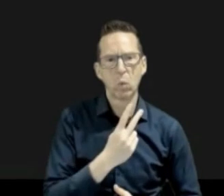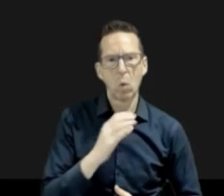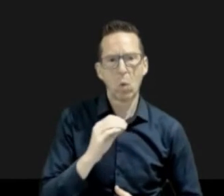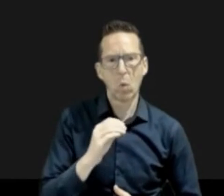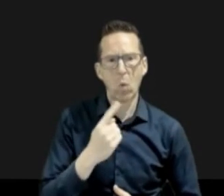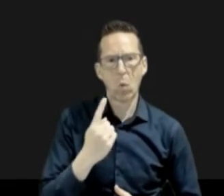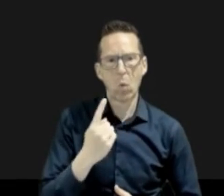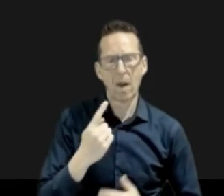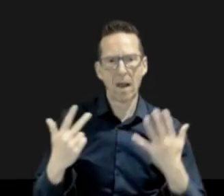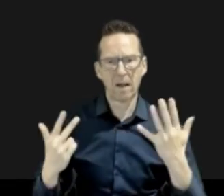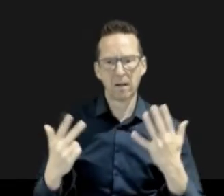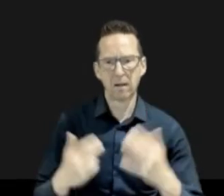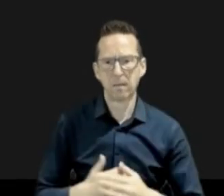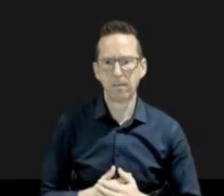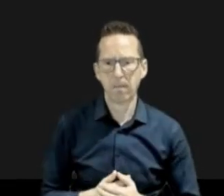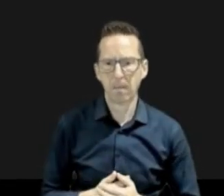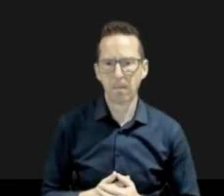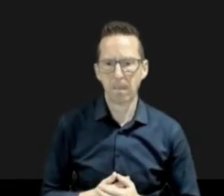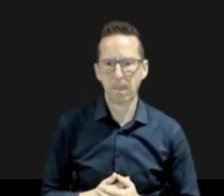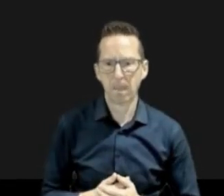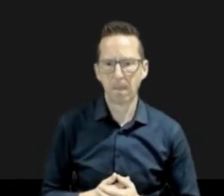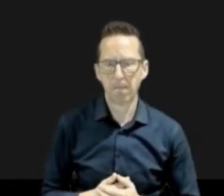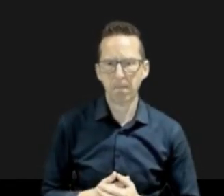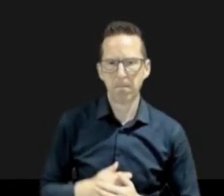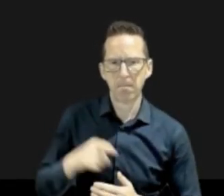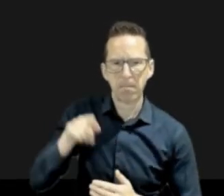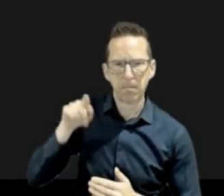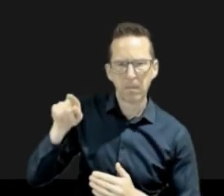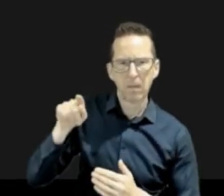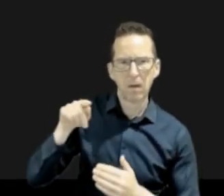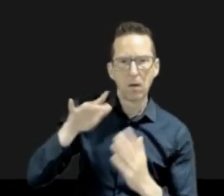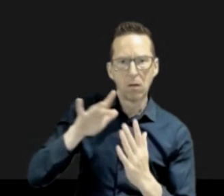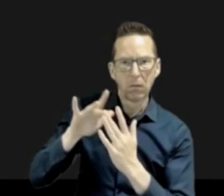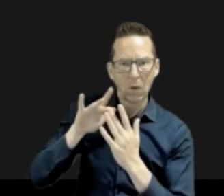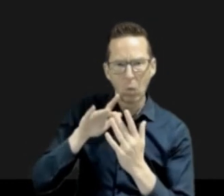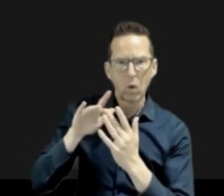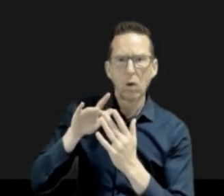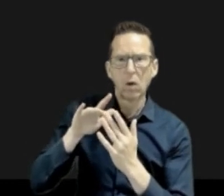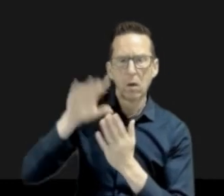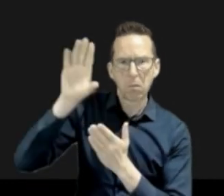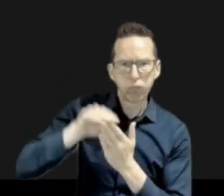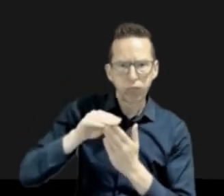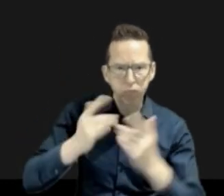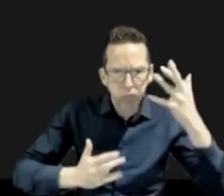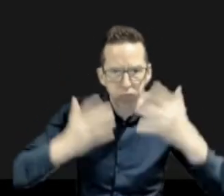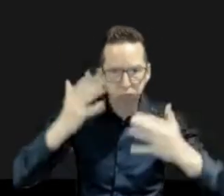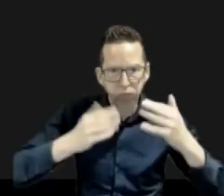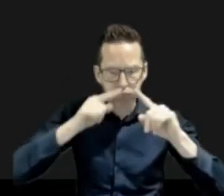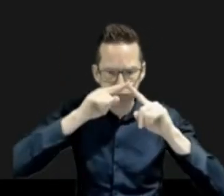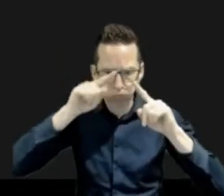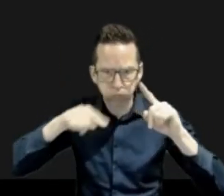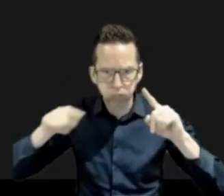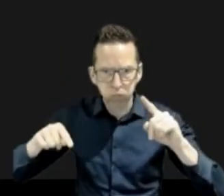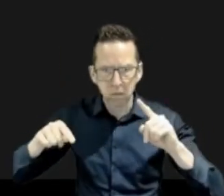para hacer alertas temprano se puede ver acá que hay una